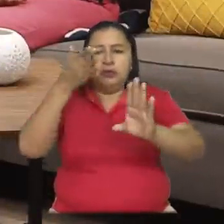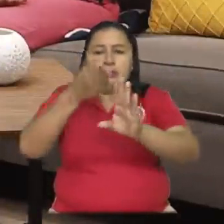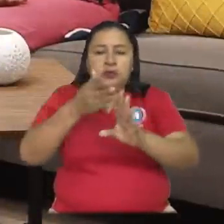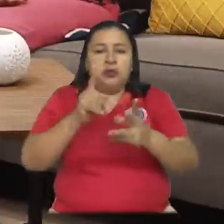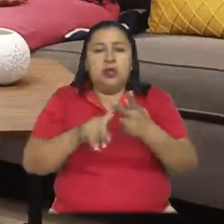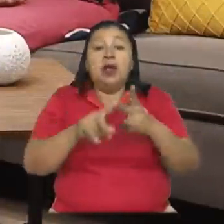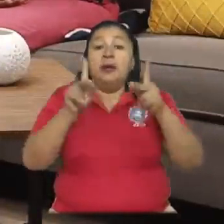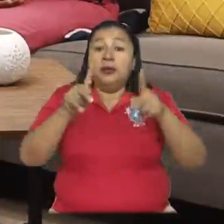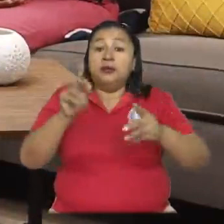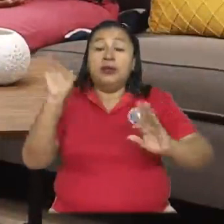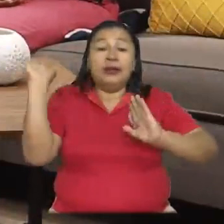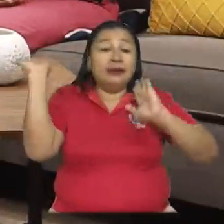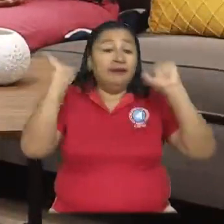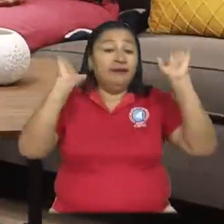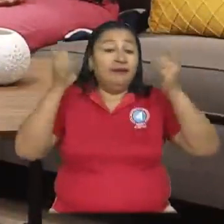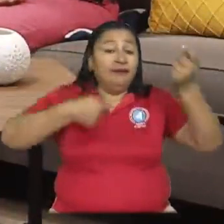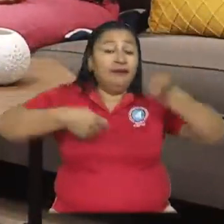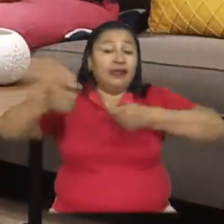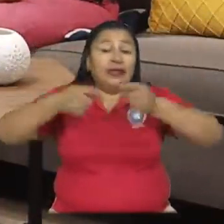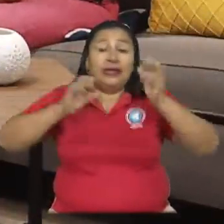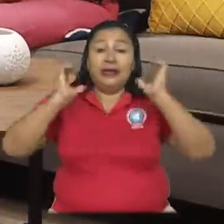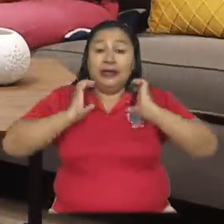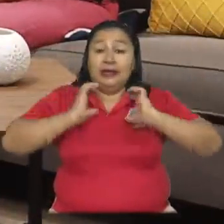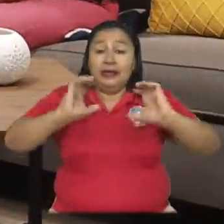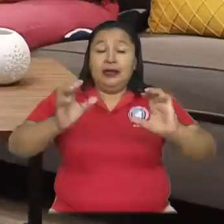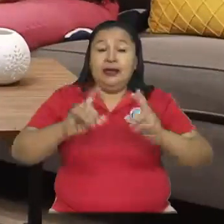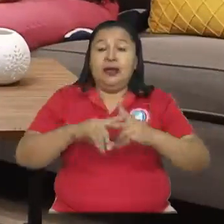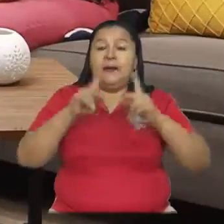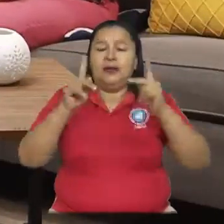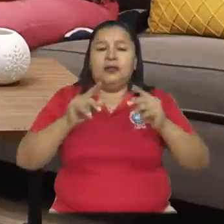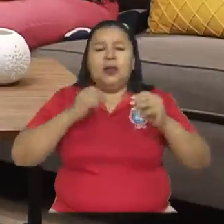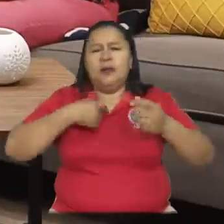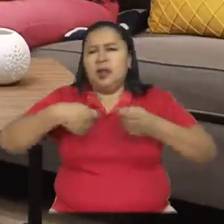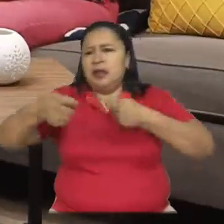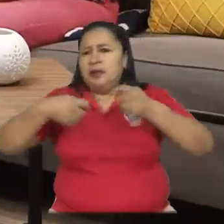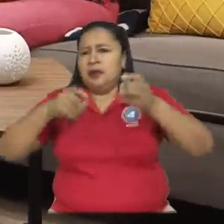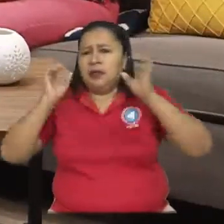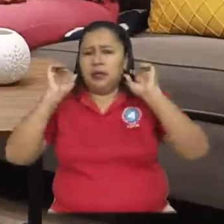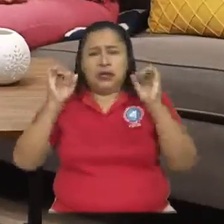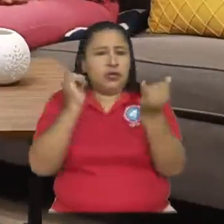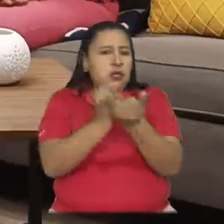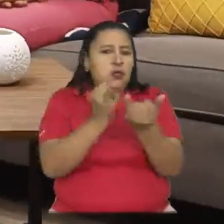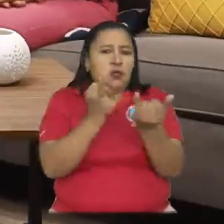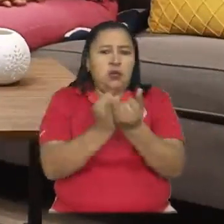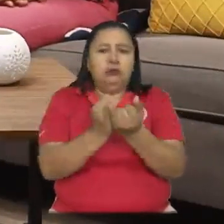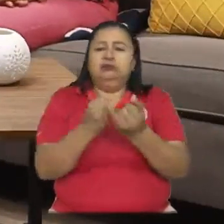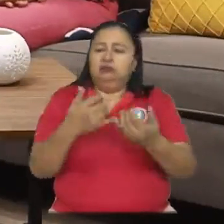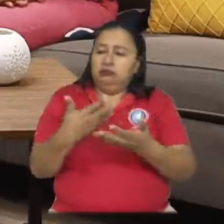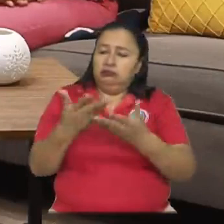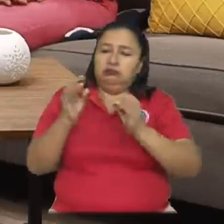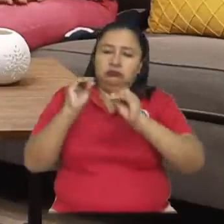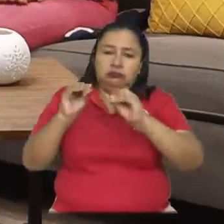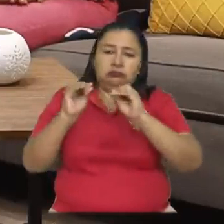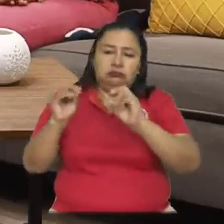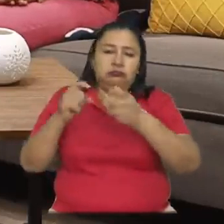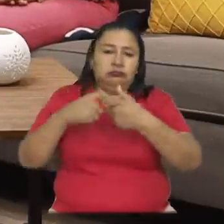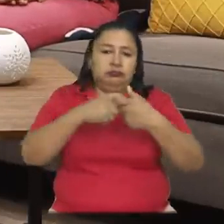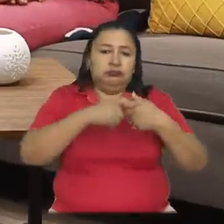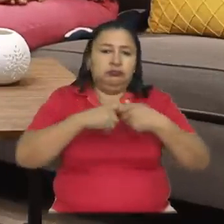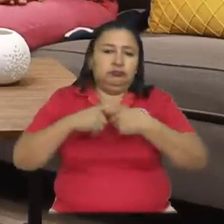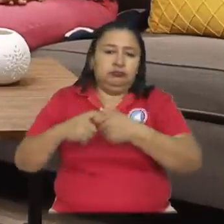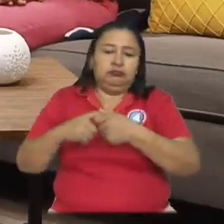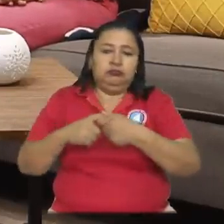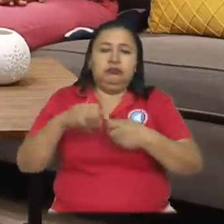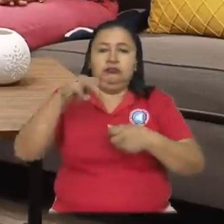los vendedores ambulantes también, o vendedores por cuenta propia. Igual brindamos en coordinación con